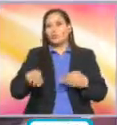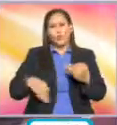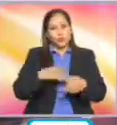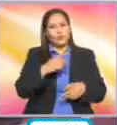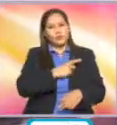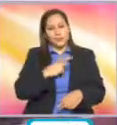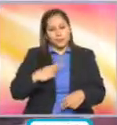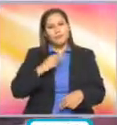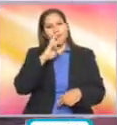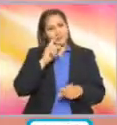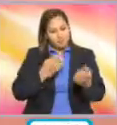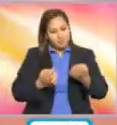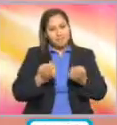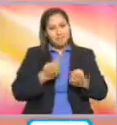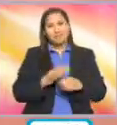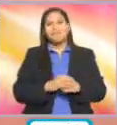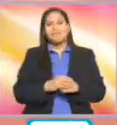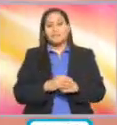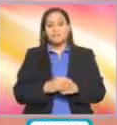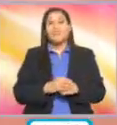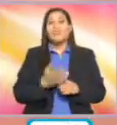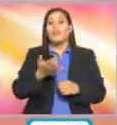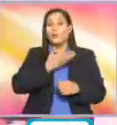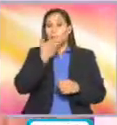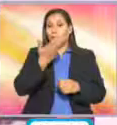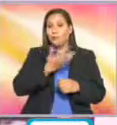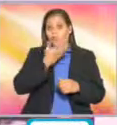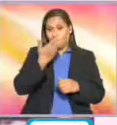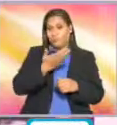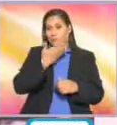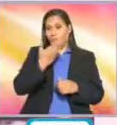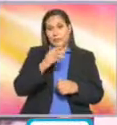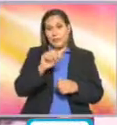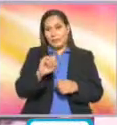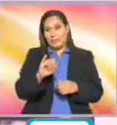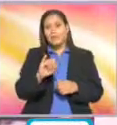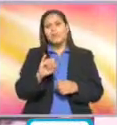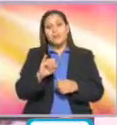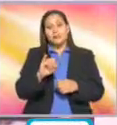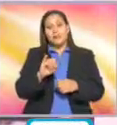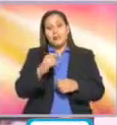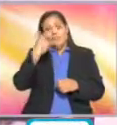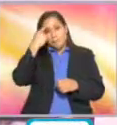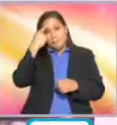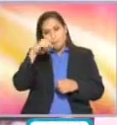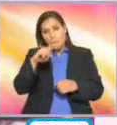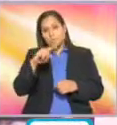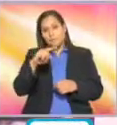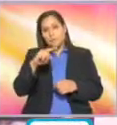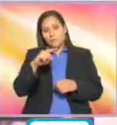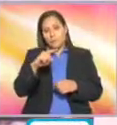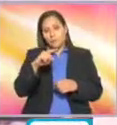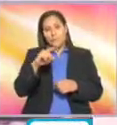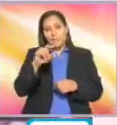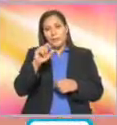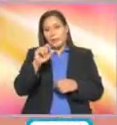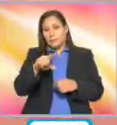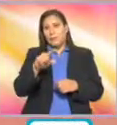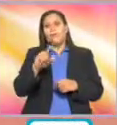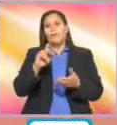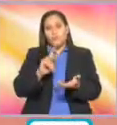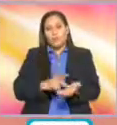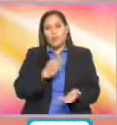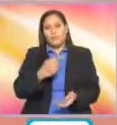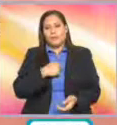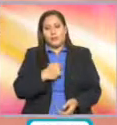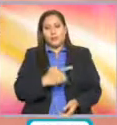sí. Y toda la vida. Y como hábito, junto con otras cuestiones de salud, para que a su vez volvemos al punto del bienestar, en la medida